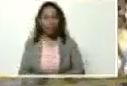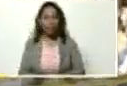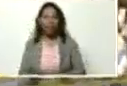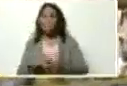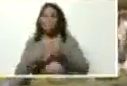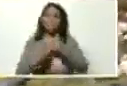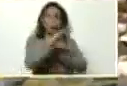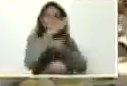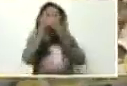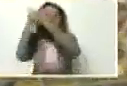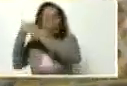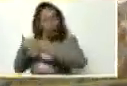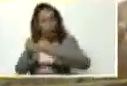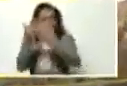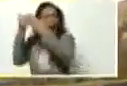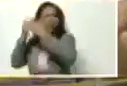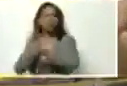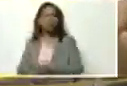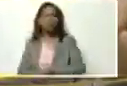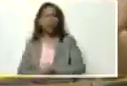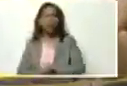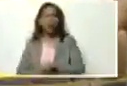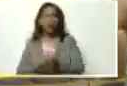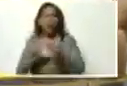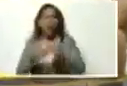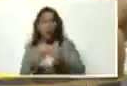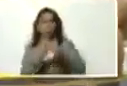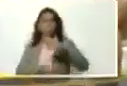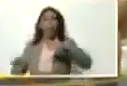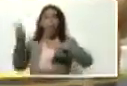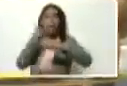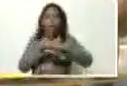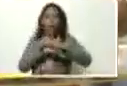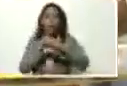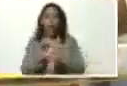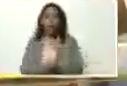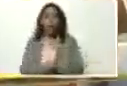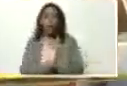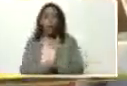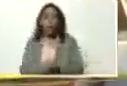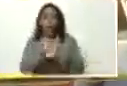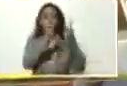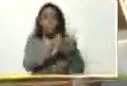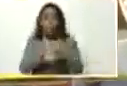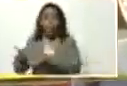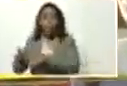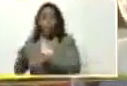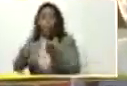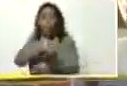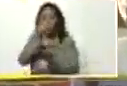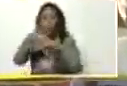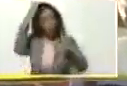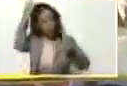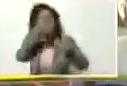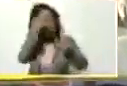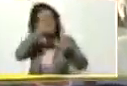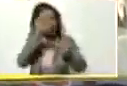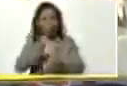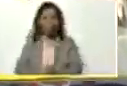Vamos a estudiar los posgrados, los programas nacionales de formación.